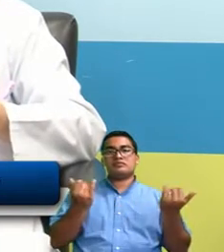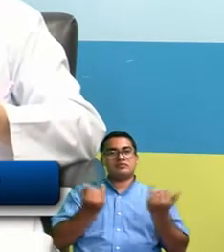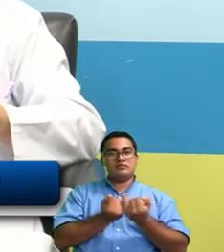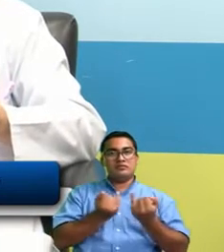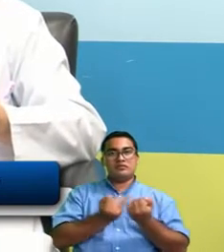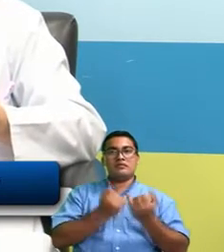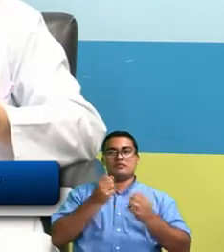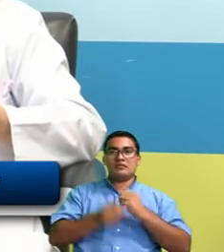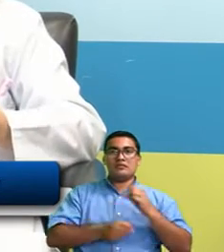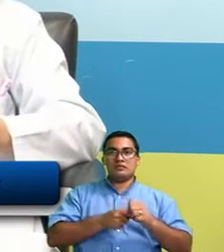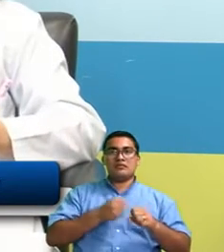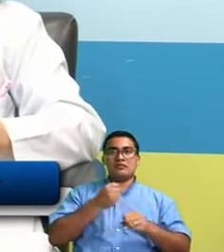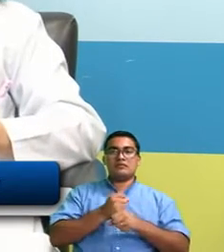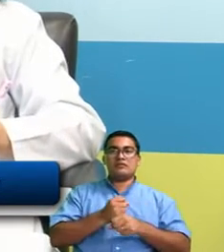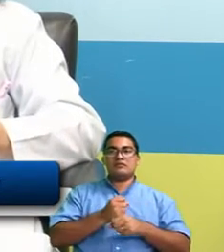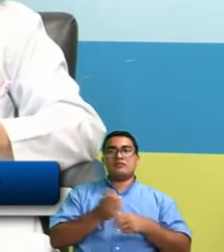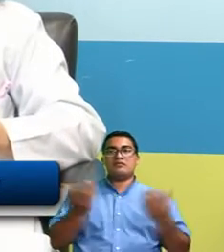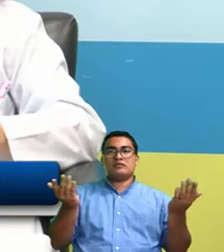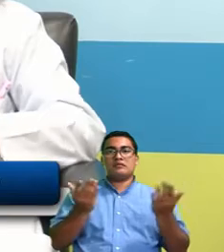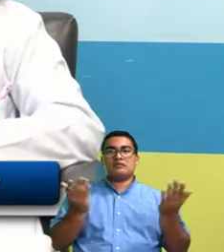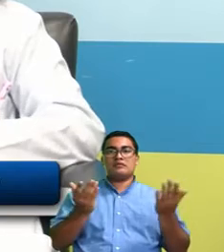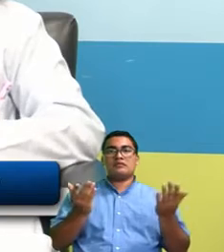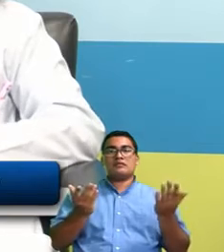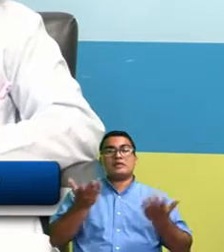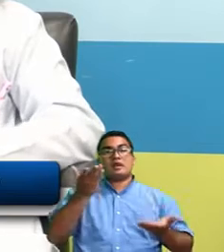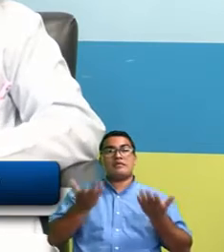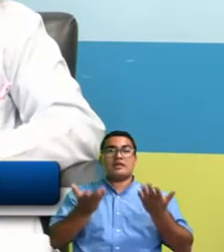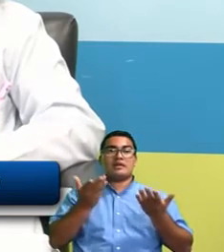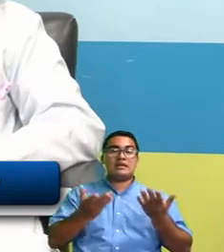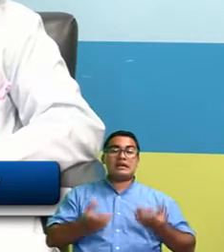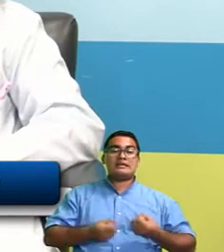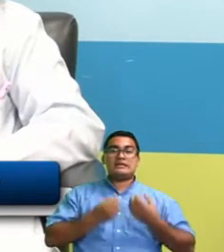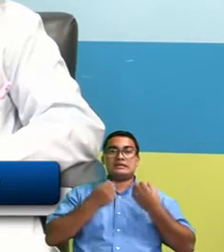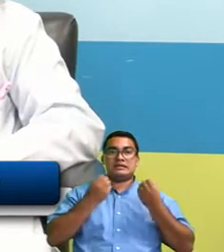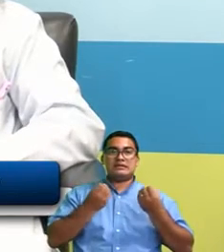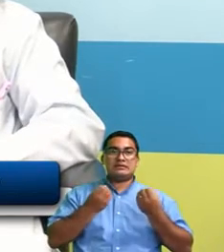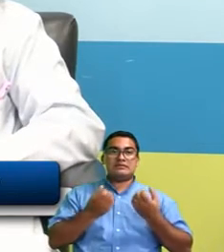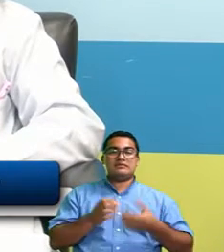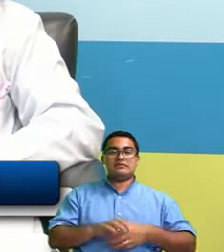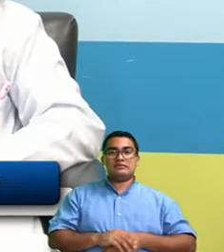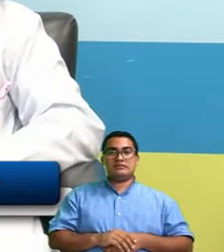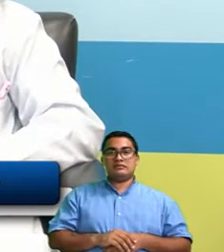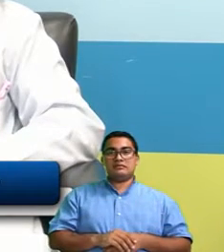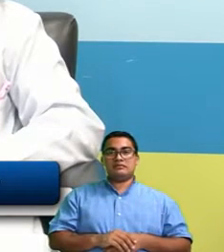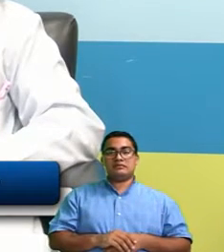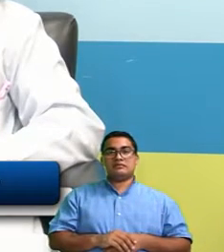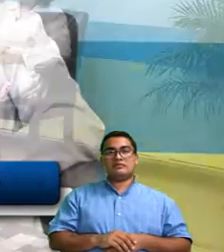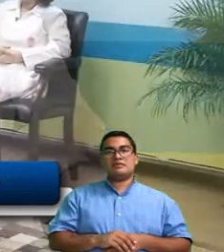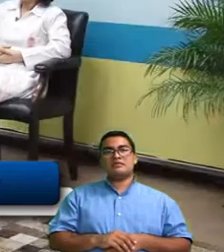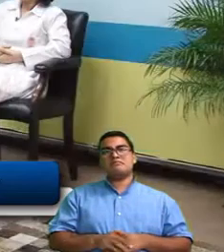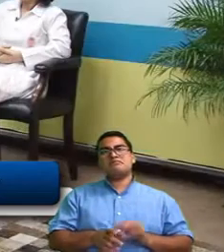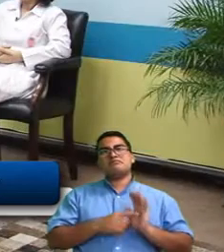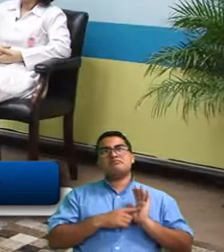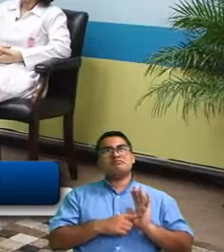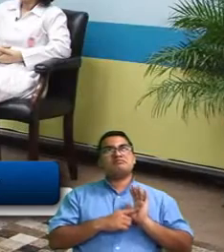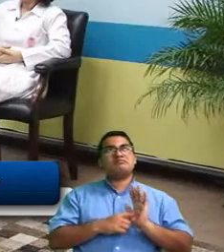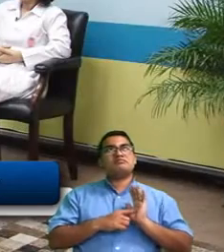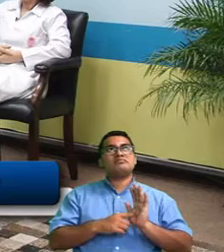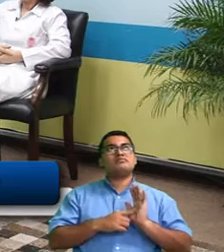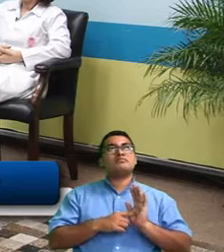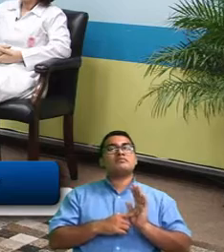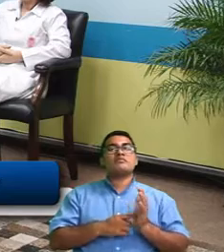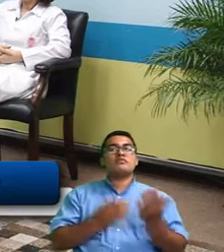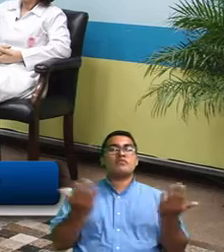uno de detectarlo, sí, claro, antes que llegue a ser un cáncer cervicuterino. Ahora, por ejemplo, doctora, usted hablaba de